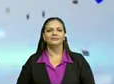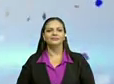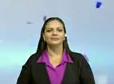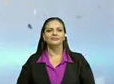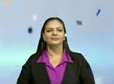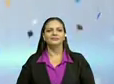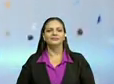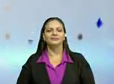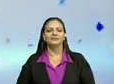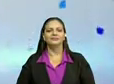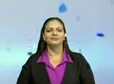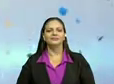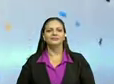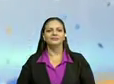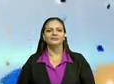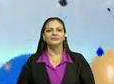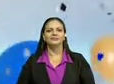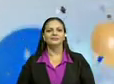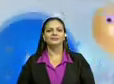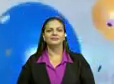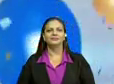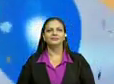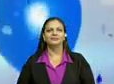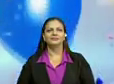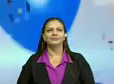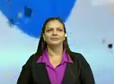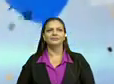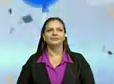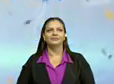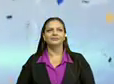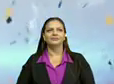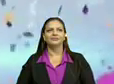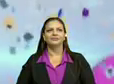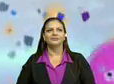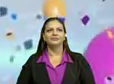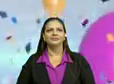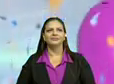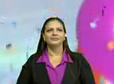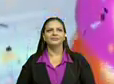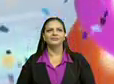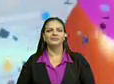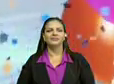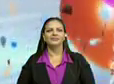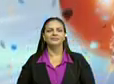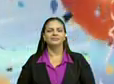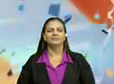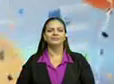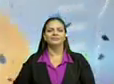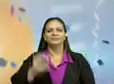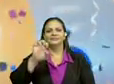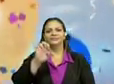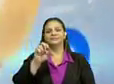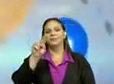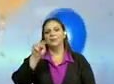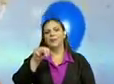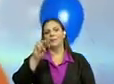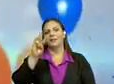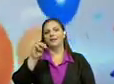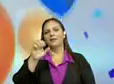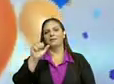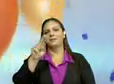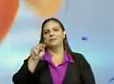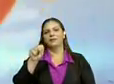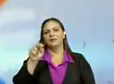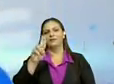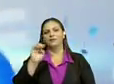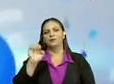¡Hoy es viernes, piérdate! van a estar 12 añitos.